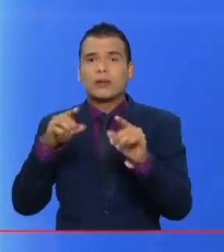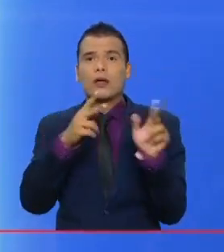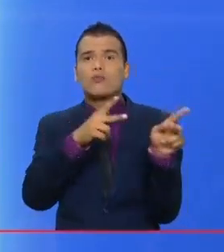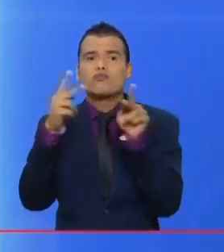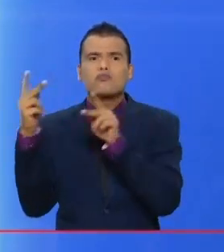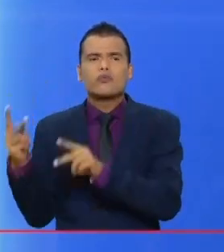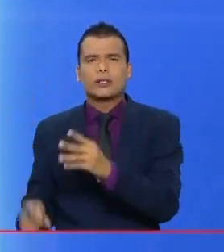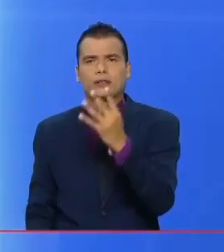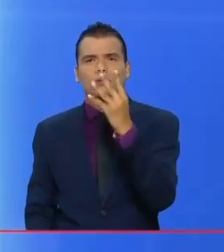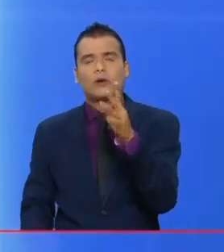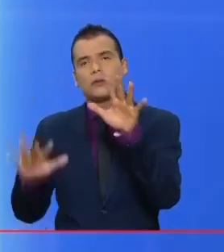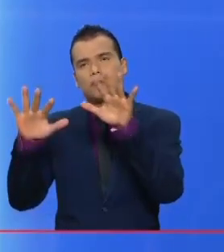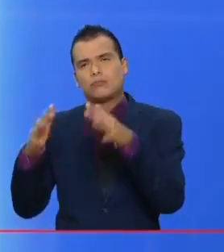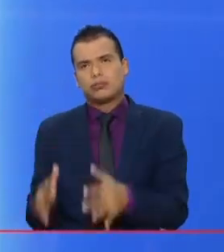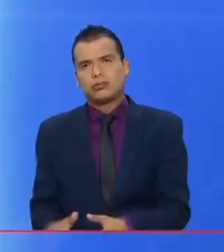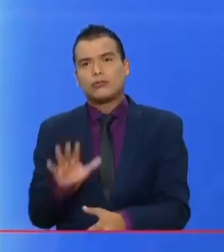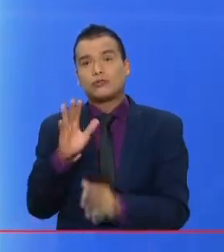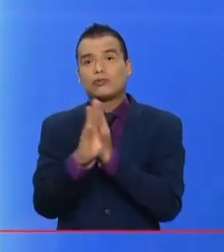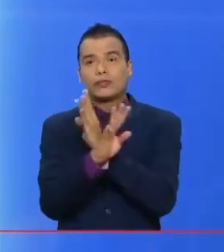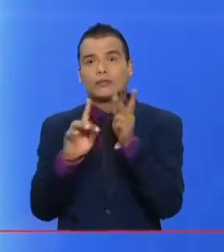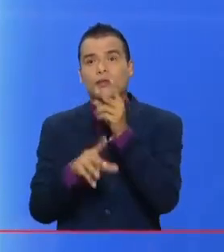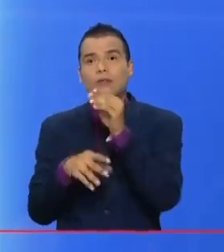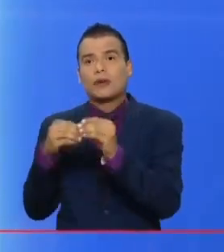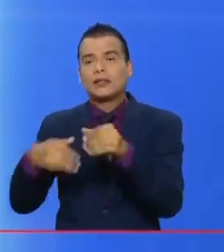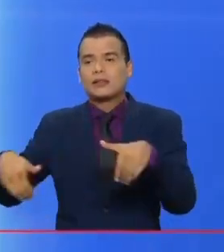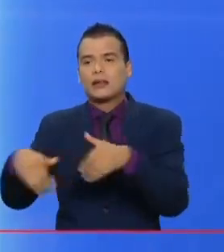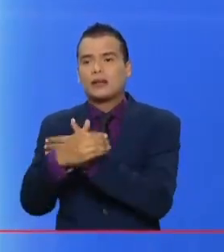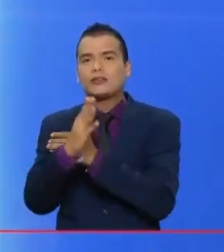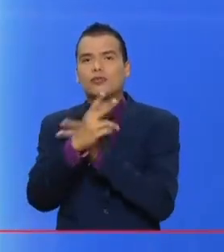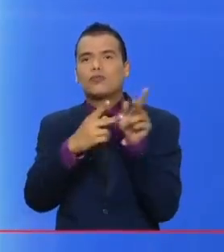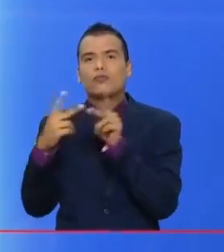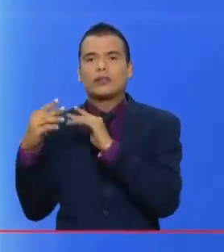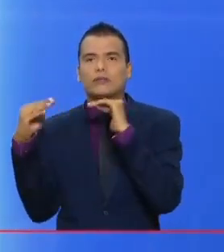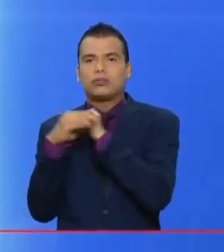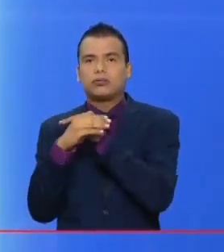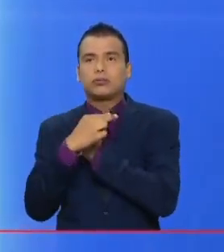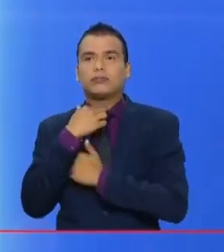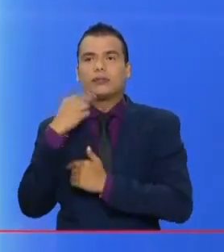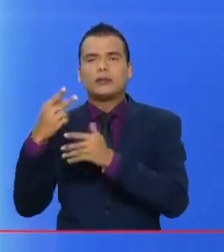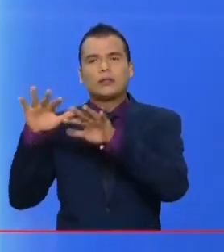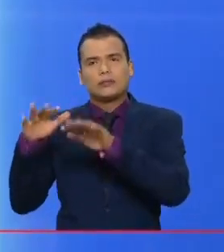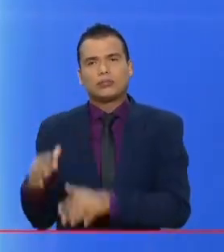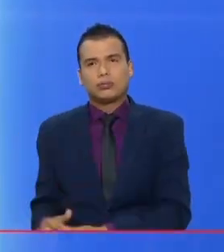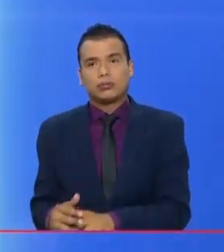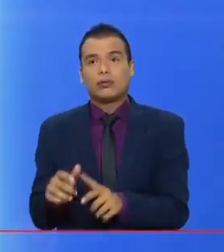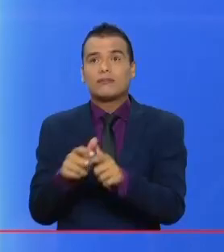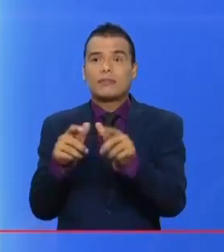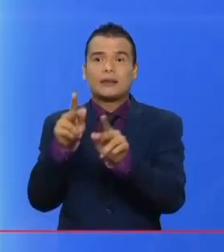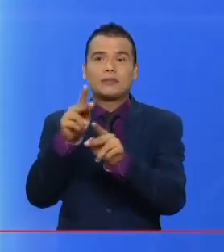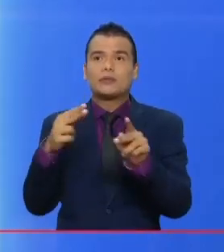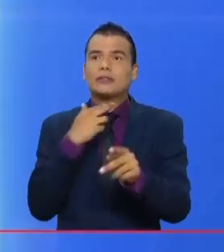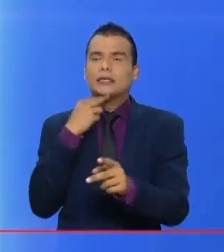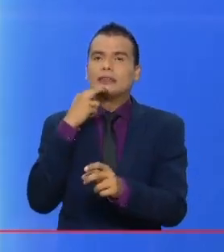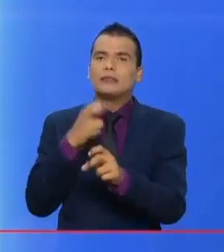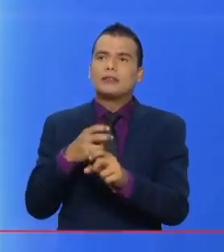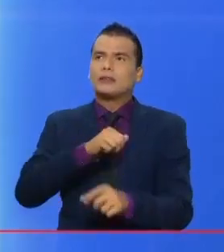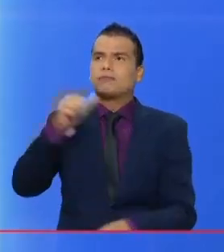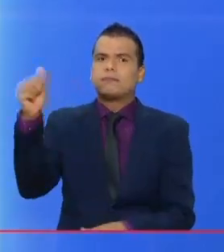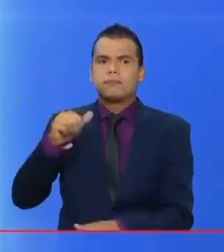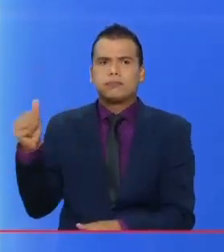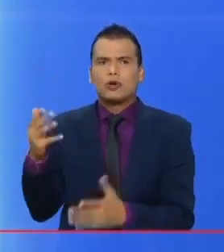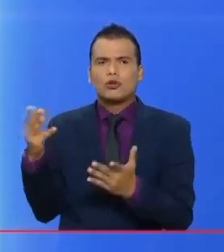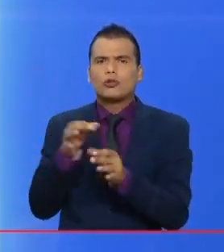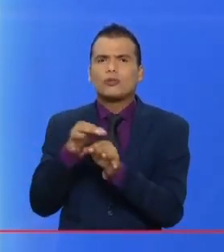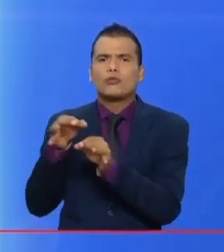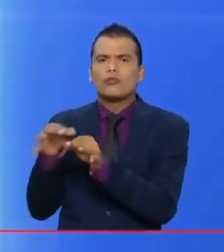4 puentes peatonales y 2 vehiculares, dejando a centenares de familias incomunicadas en la zona rural de los municipios de San